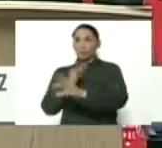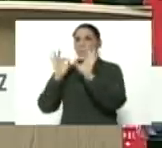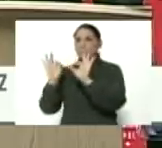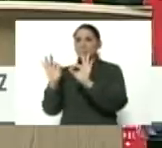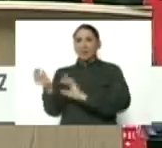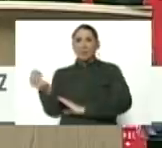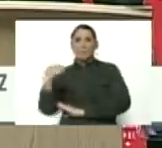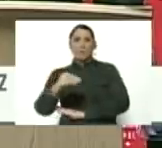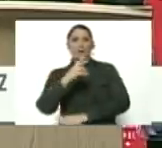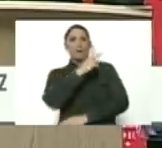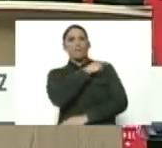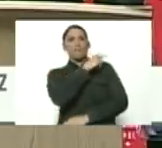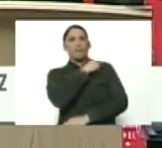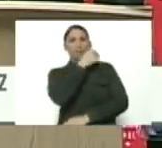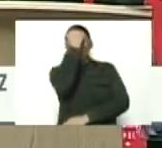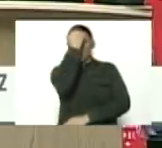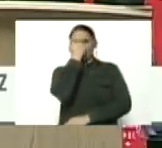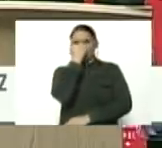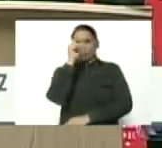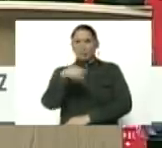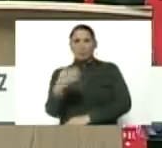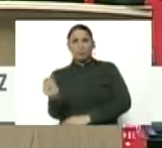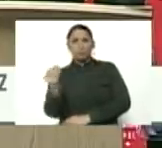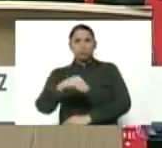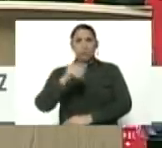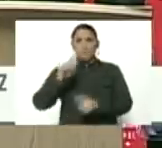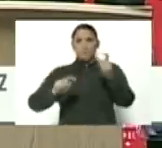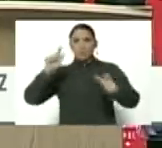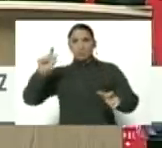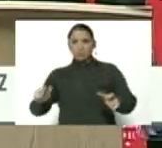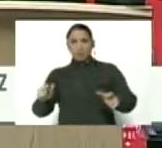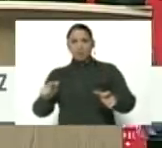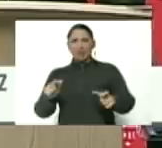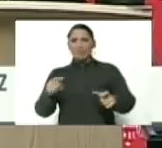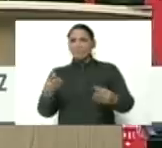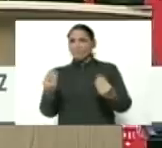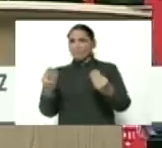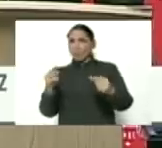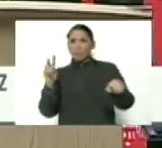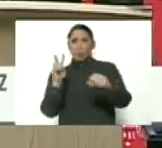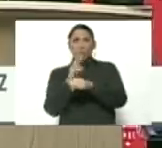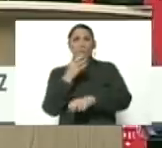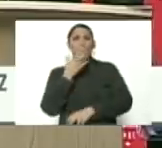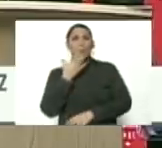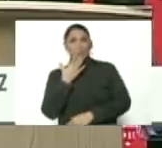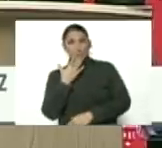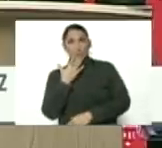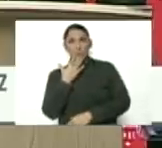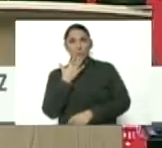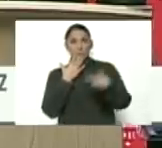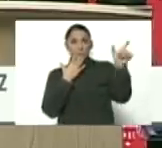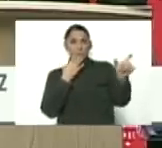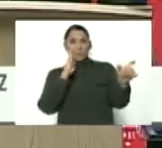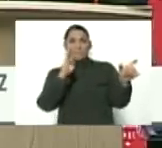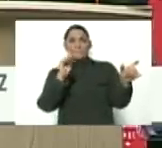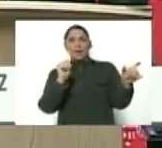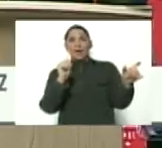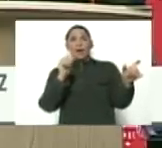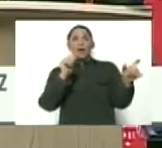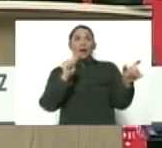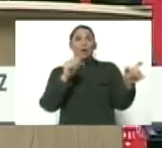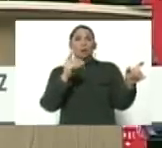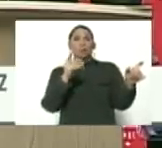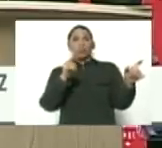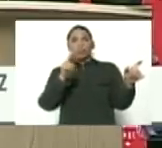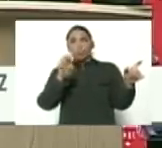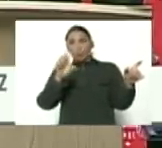los jefes terroristas que incluyen a personas muy violentas, como es el caso de Adolfo Baduel o como es el caso